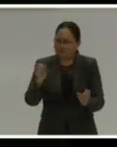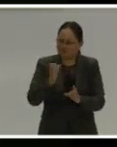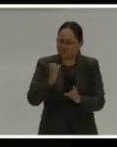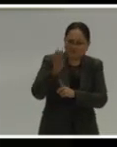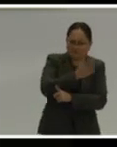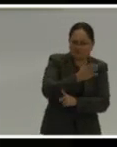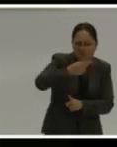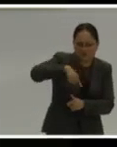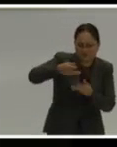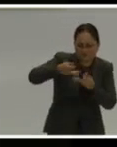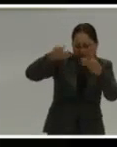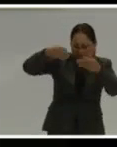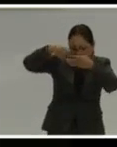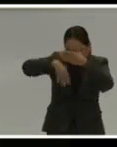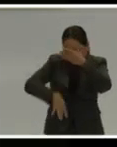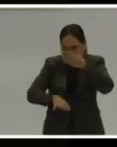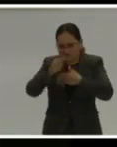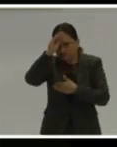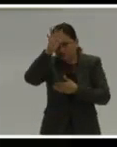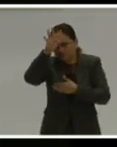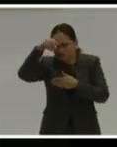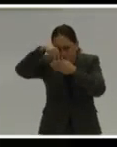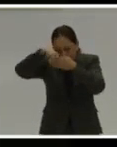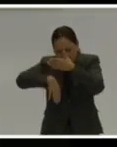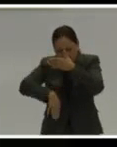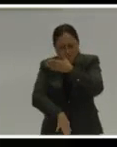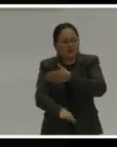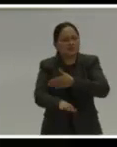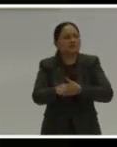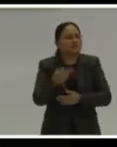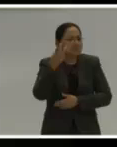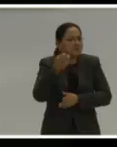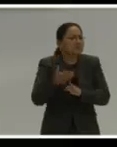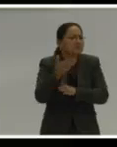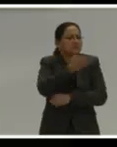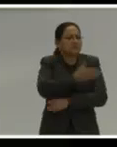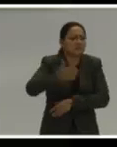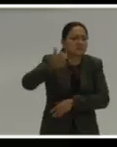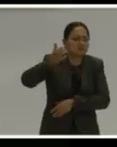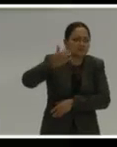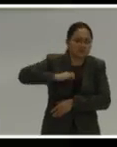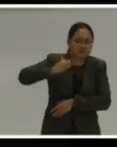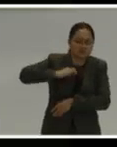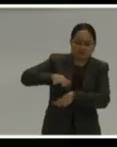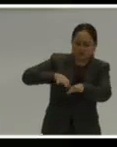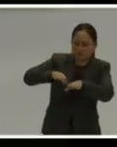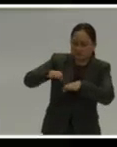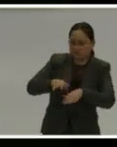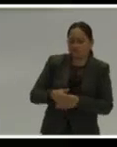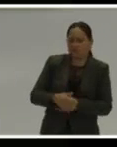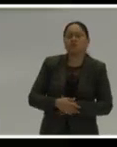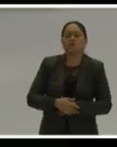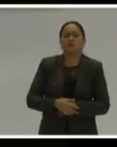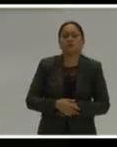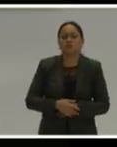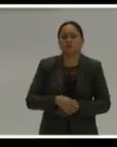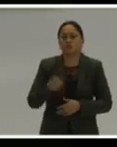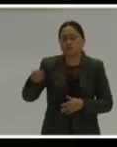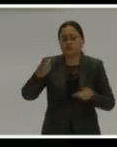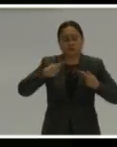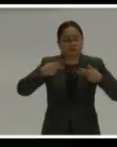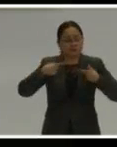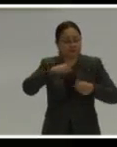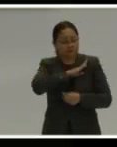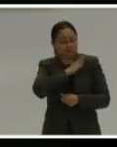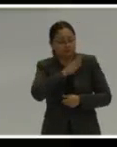indígena iba a las minas en tributaje para el Inca, ¿sí? Llega los españoles,